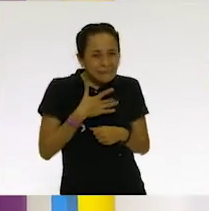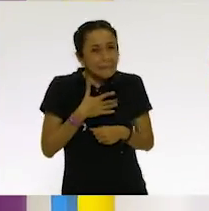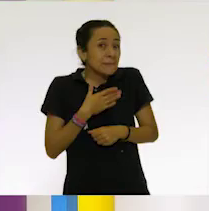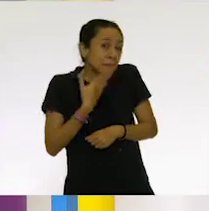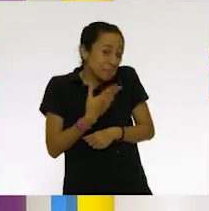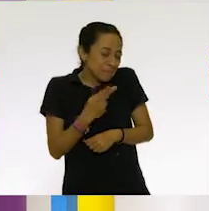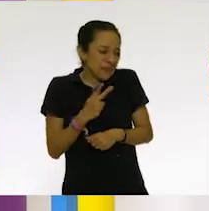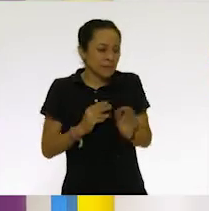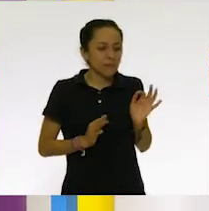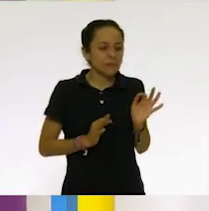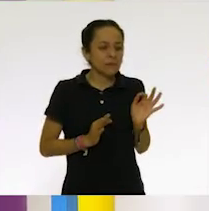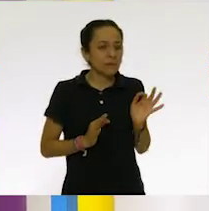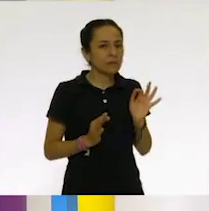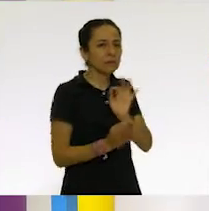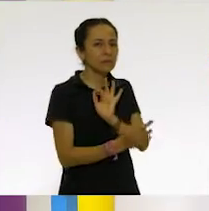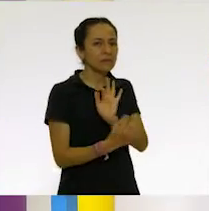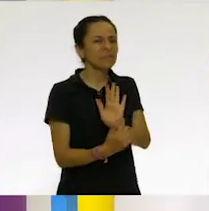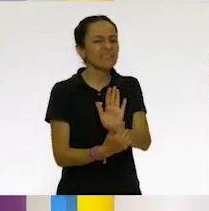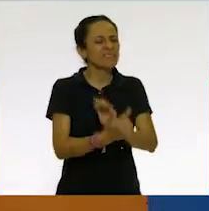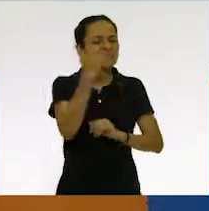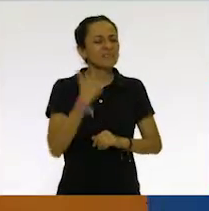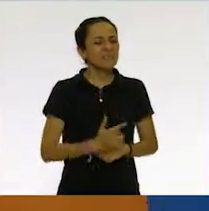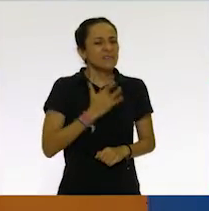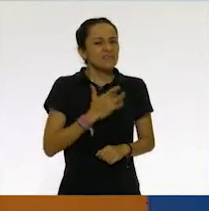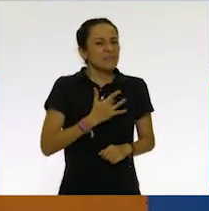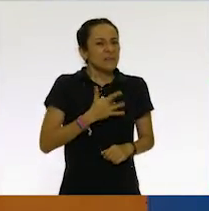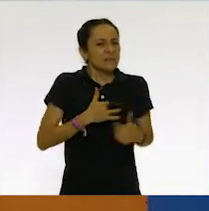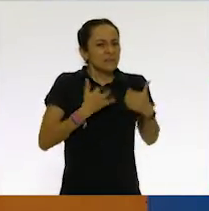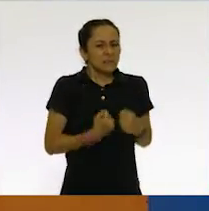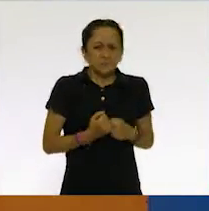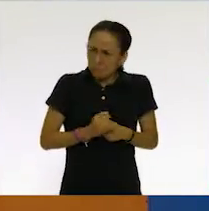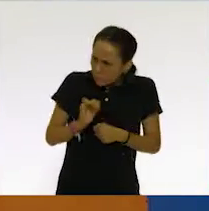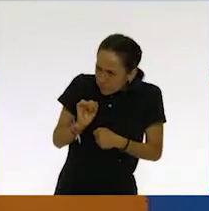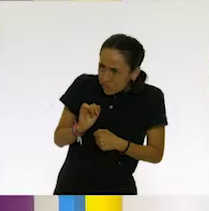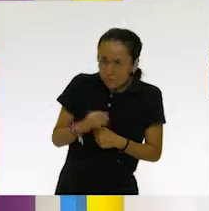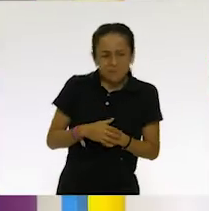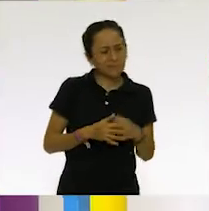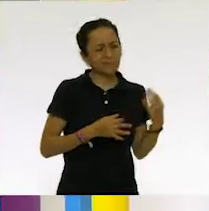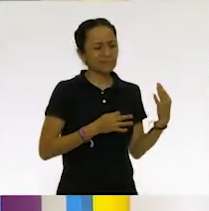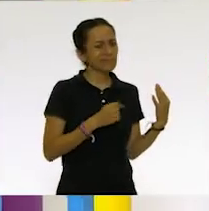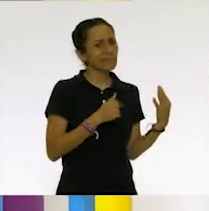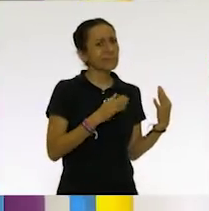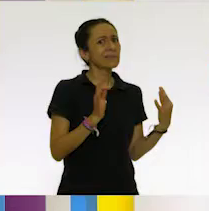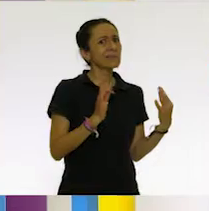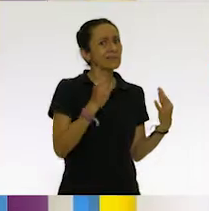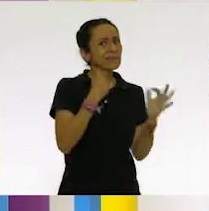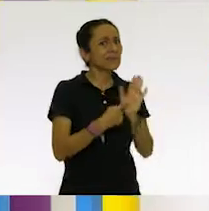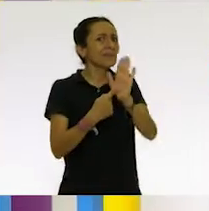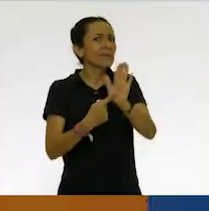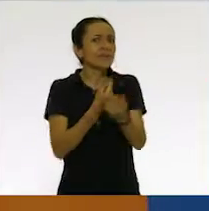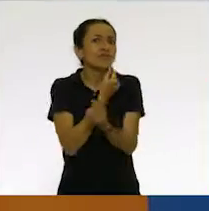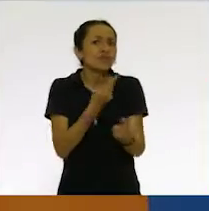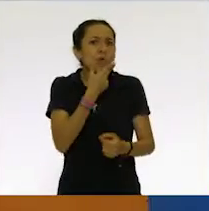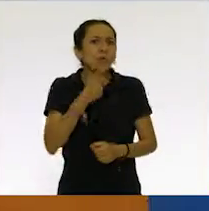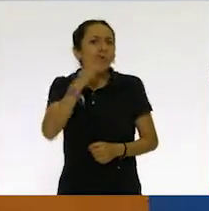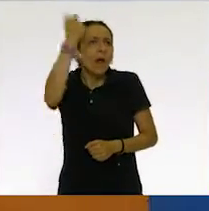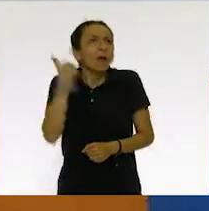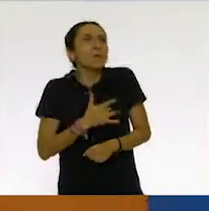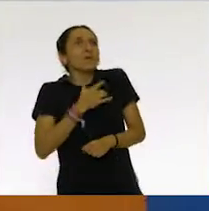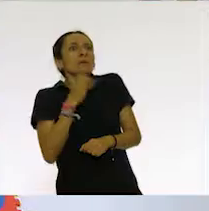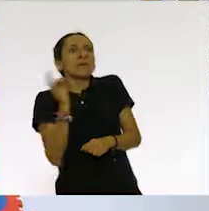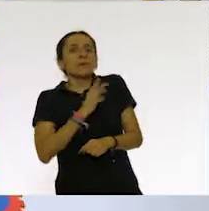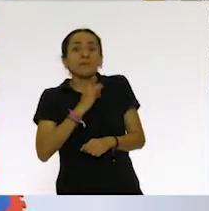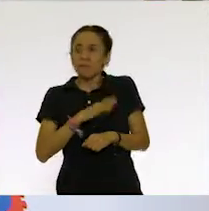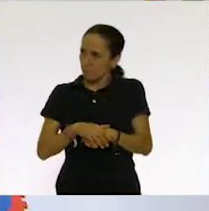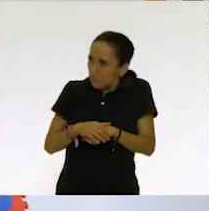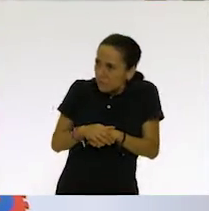quererlo mostrar a la pantalla, sí, maestra. Sí, ¿por qué no? Es que le puede dar mucho miedo a las niñas y a los niños. ¿Ustedes creen? Pues, ¿cómo lo habrás hecho? Es una imagen, creo que